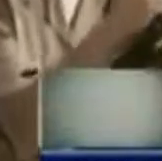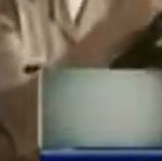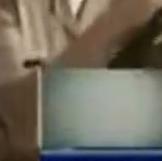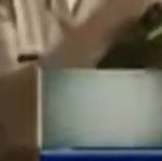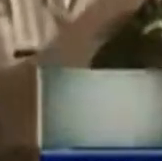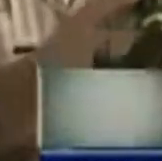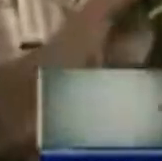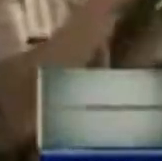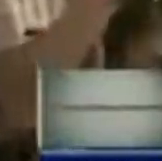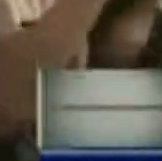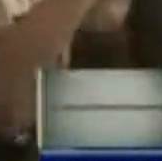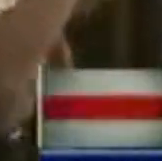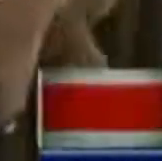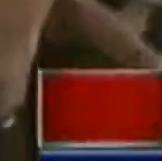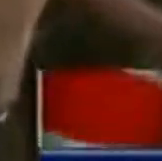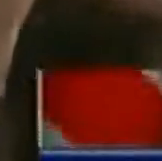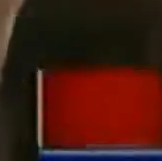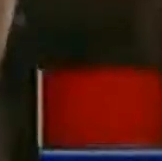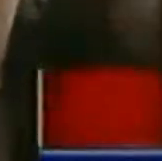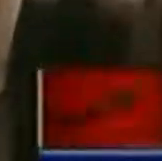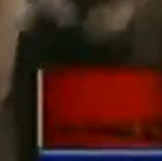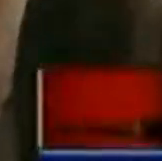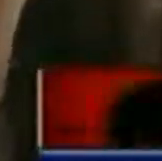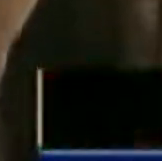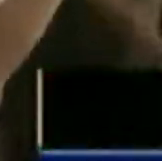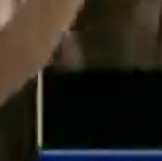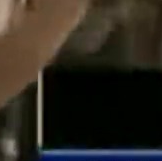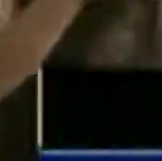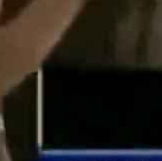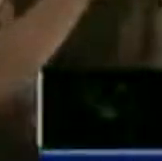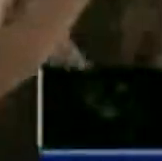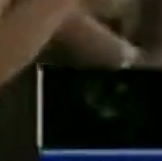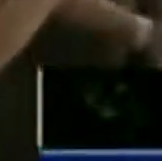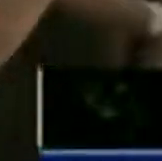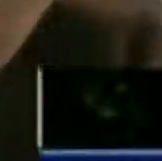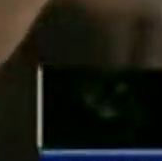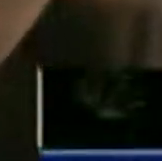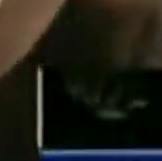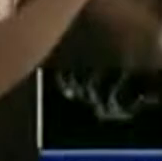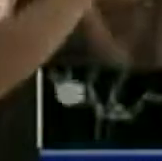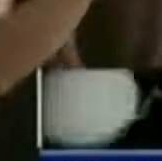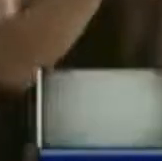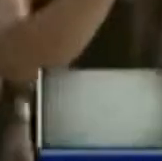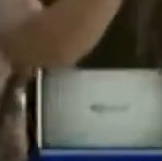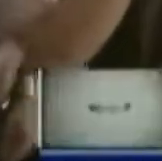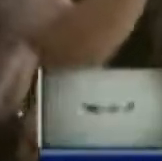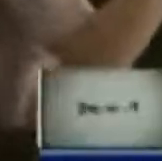yo me siento muy feliz cantando en precisamente